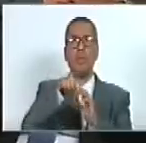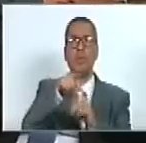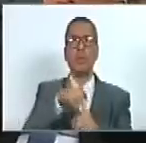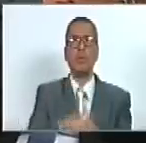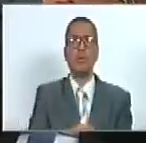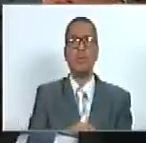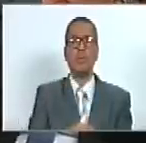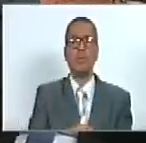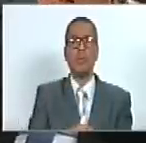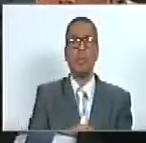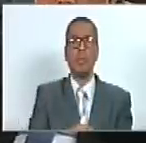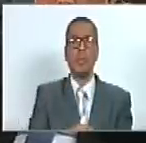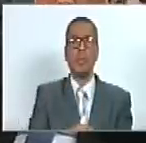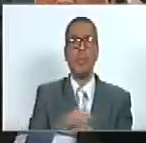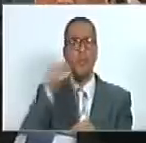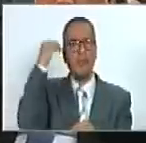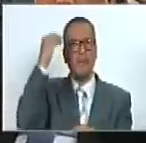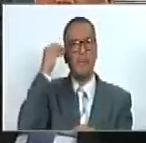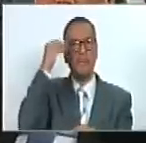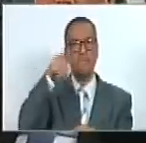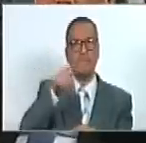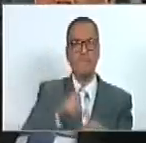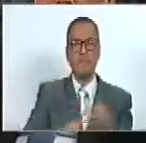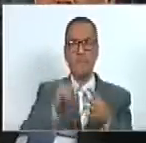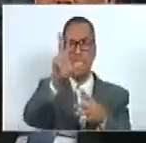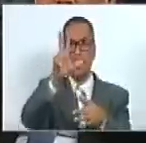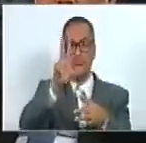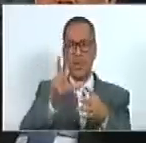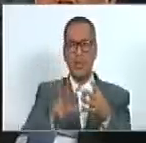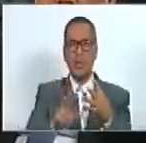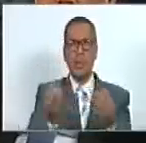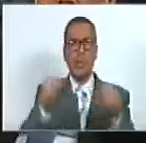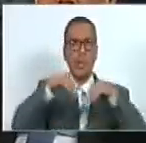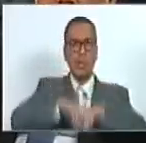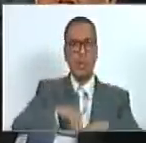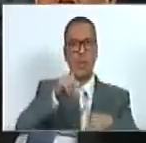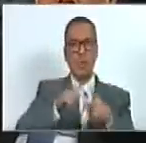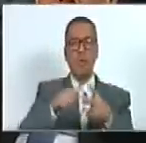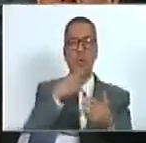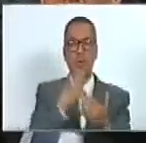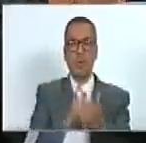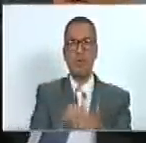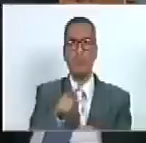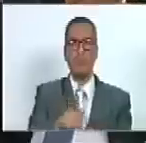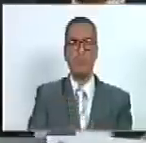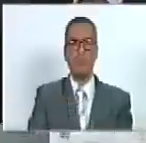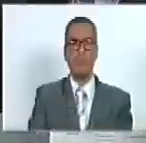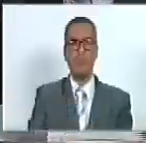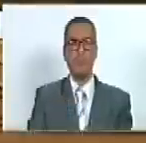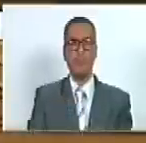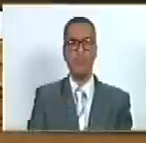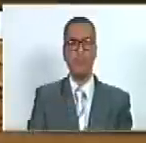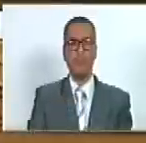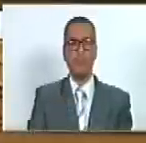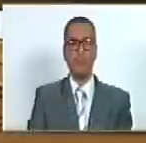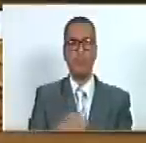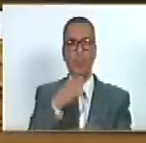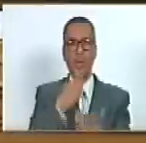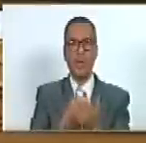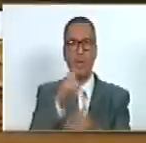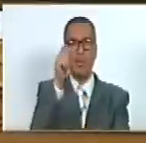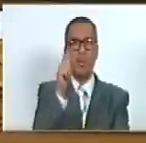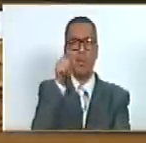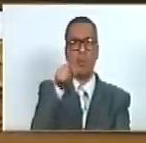las consideraciones, que son tres, y los acuerdos, que son dos. Gracias. Gracias, diputado.